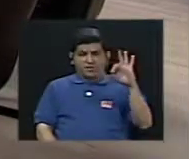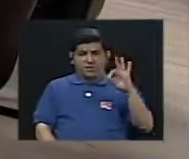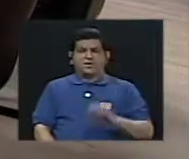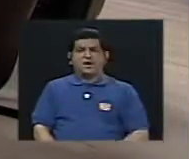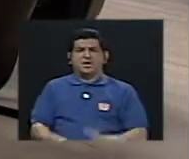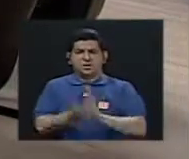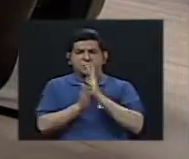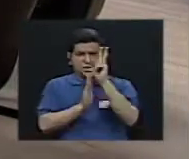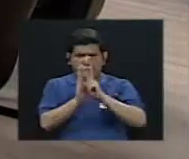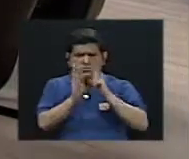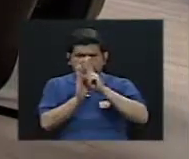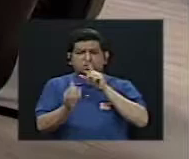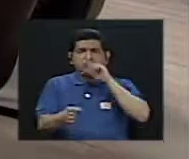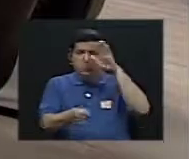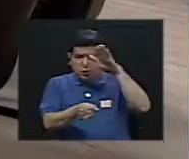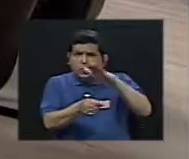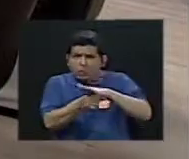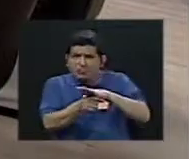documental cumple además